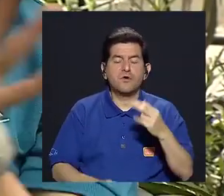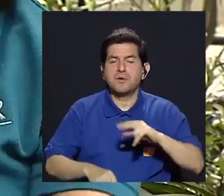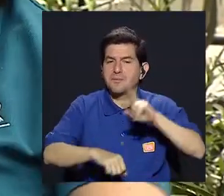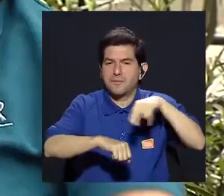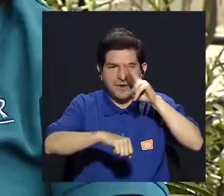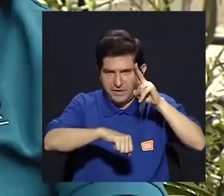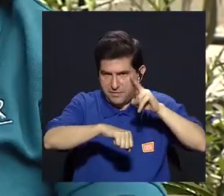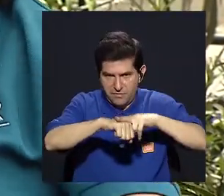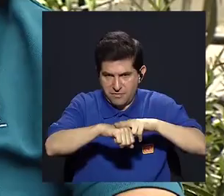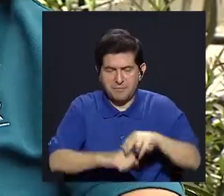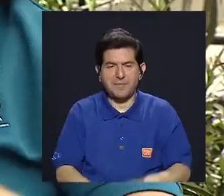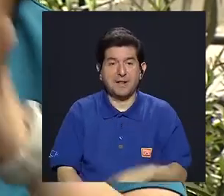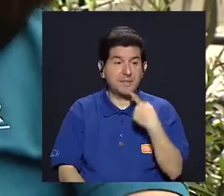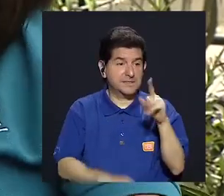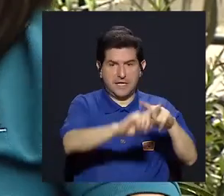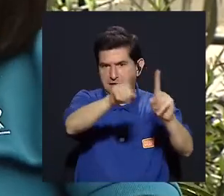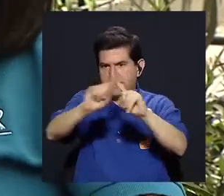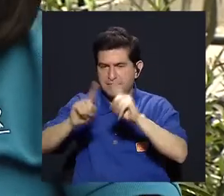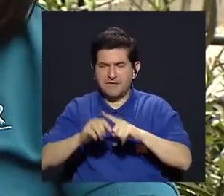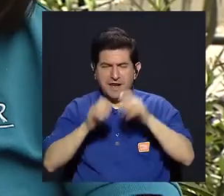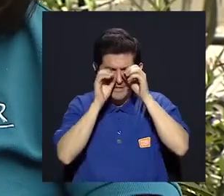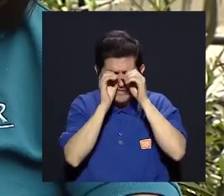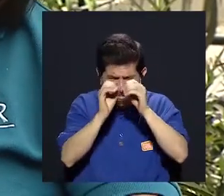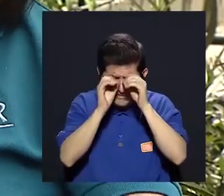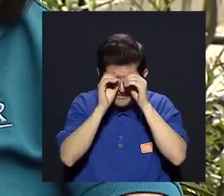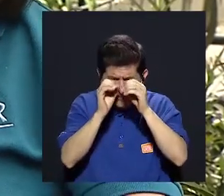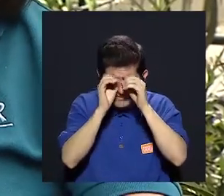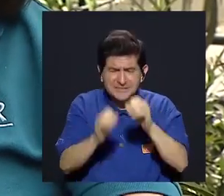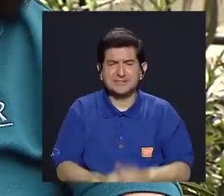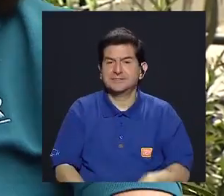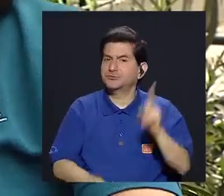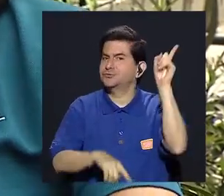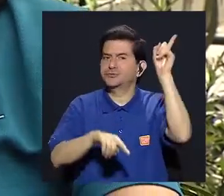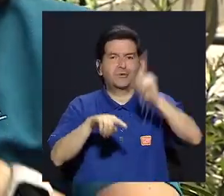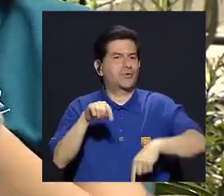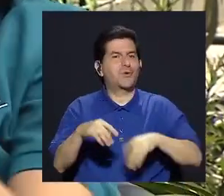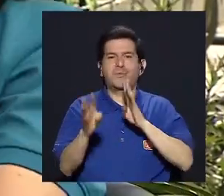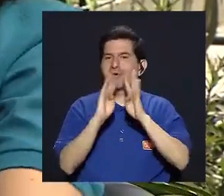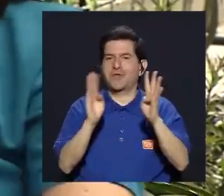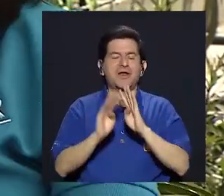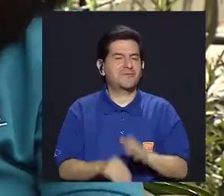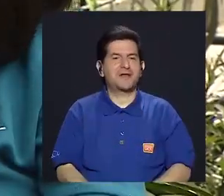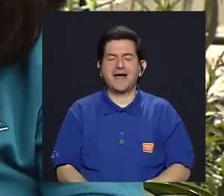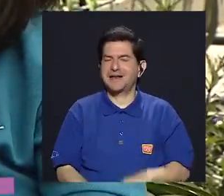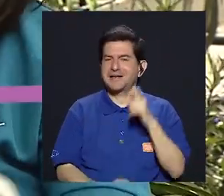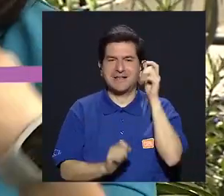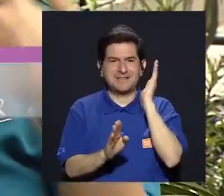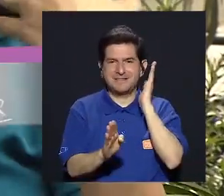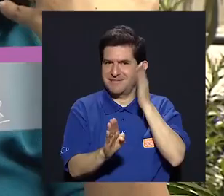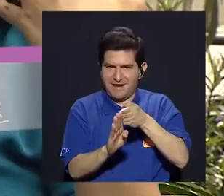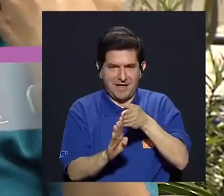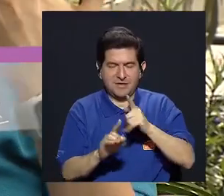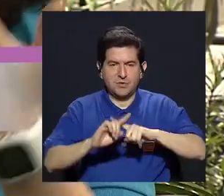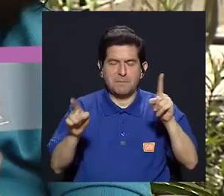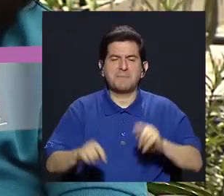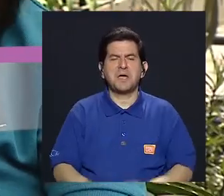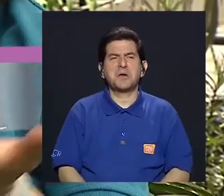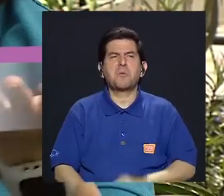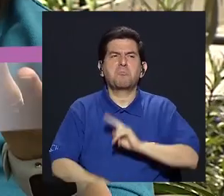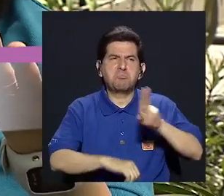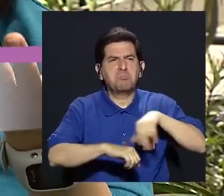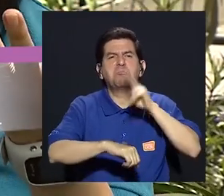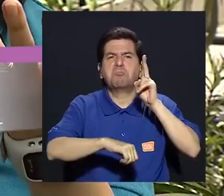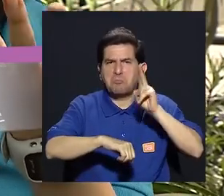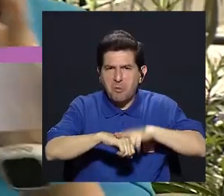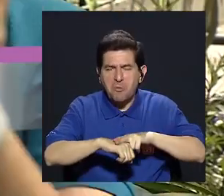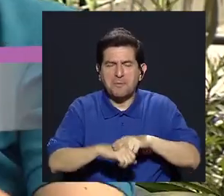porque como hablamos de una gran cantidad de microorganismos no podemos hablarlo en términos absolutos pero la vía más usual